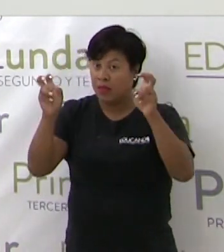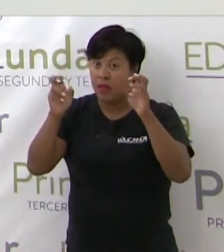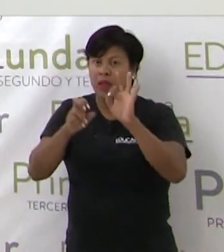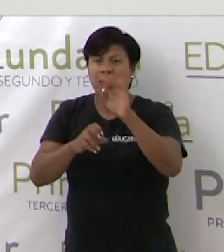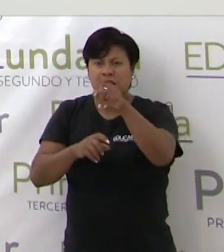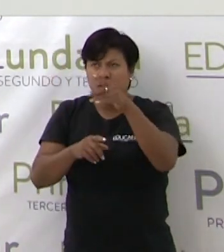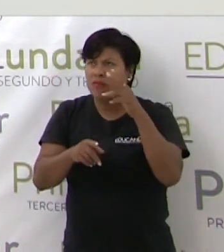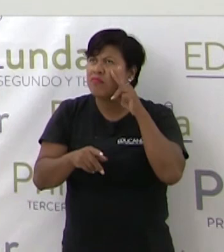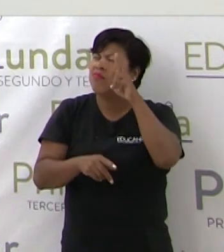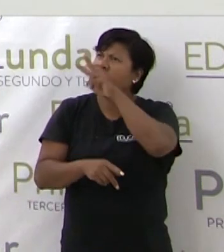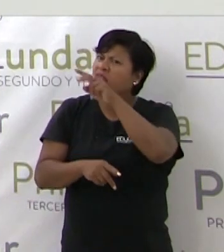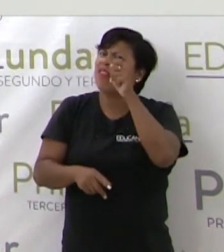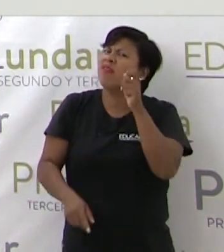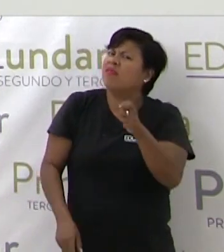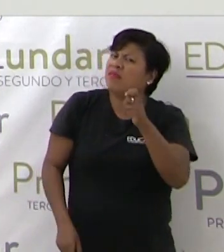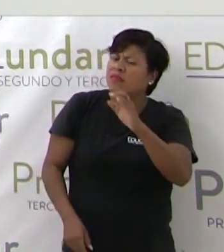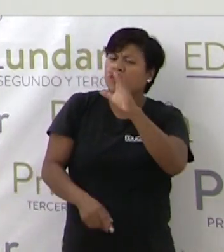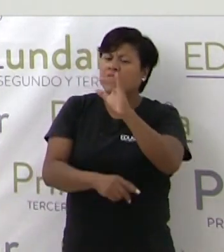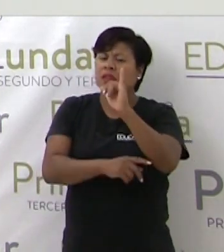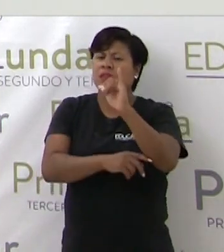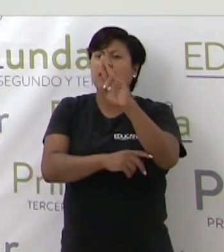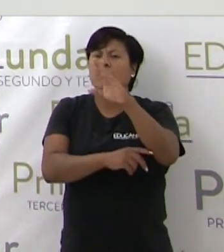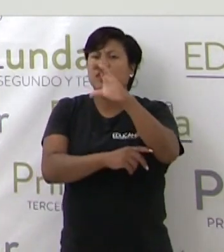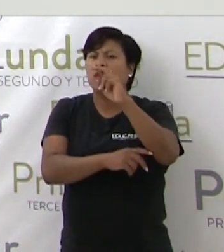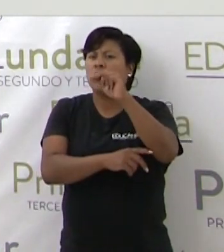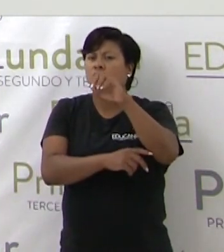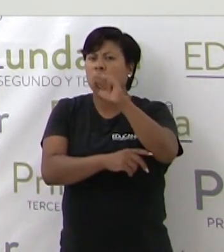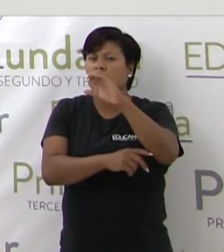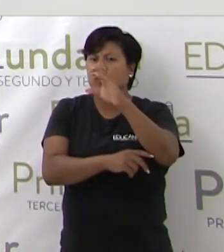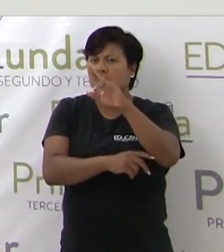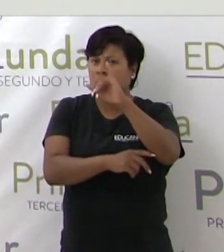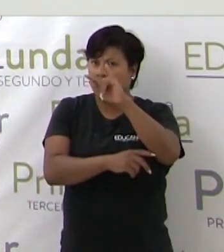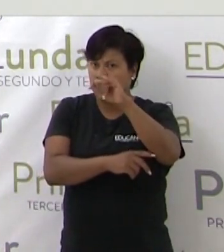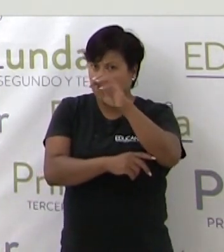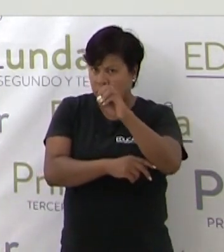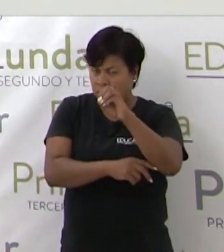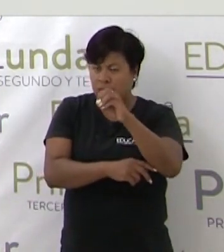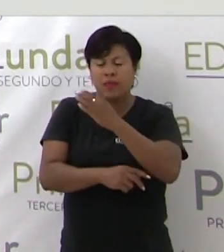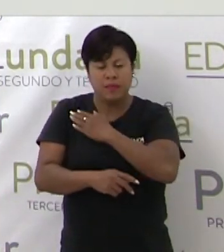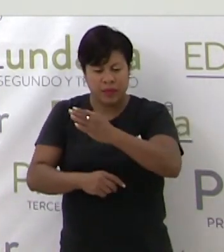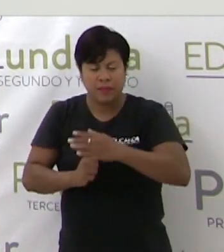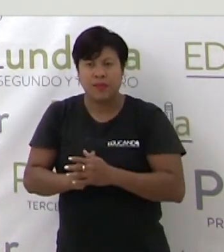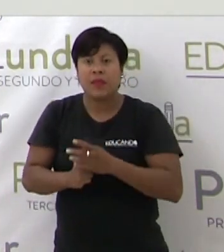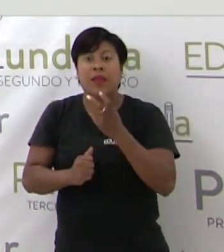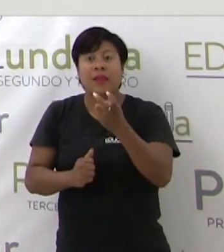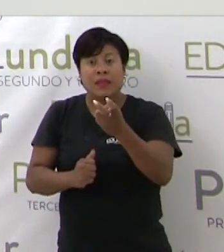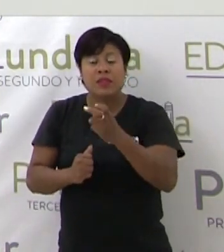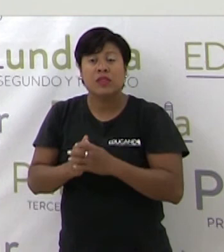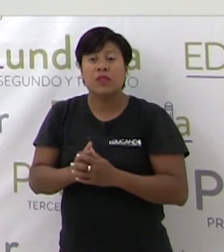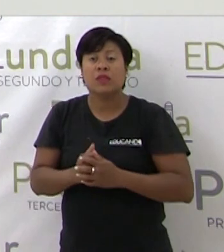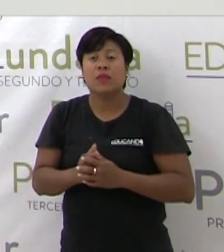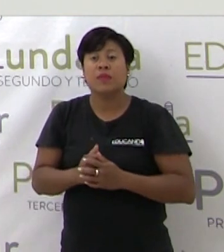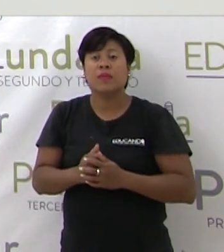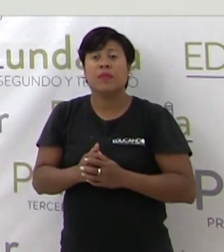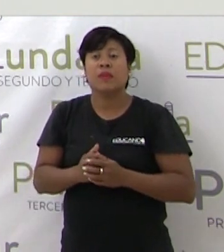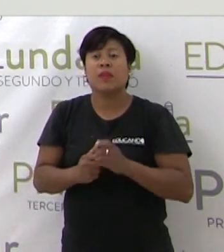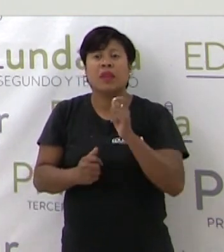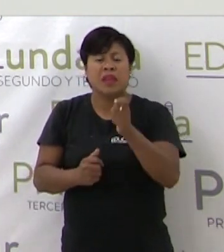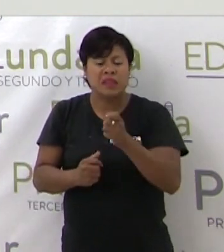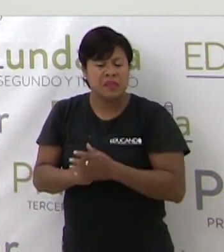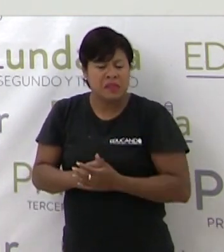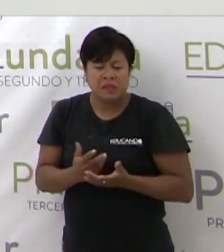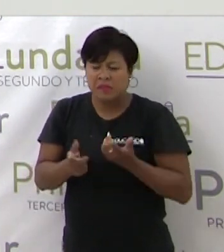atención o te preguntarás, bueno, ¿qué es una figura geométrica circunscrita? Bueno, es nada más y nada menos que cualquier